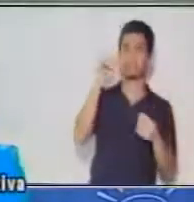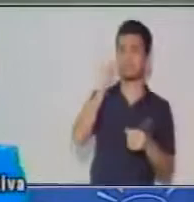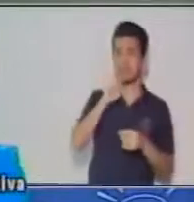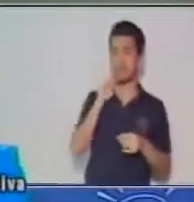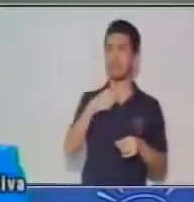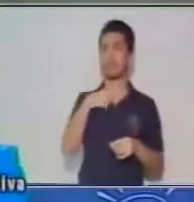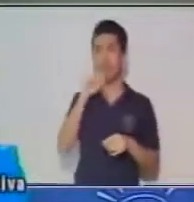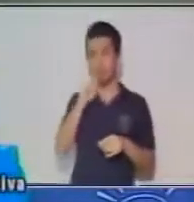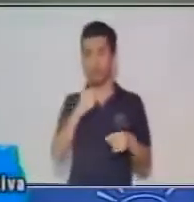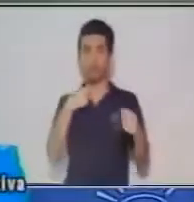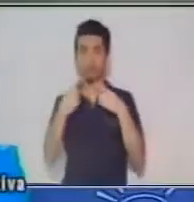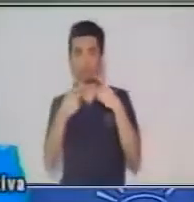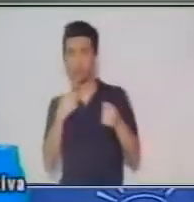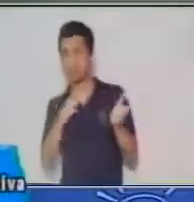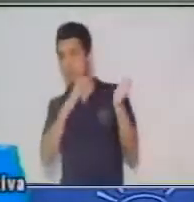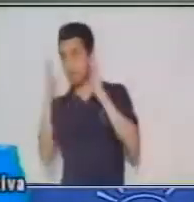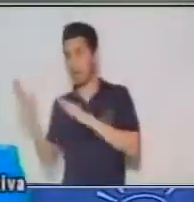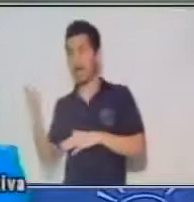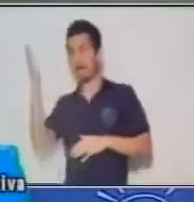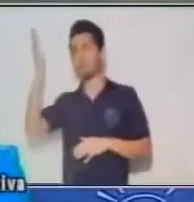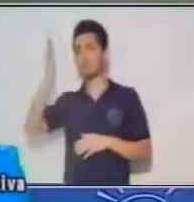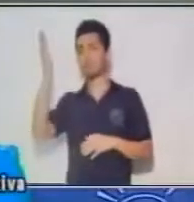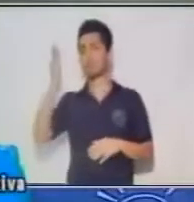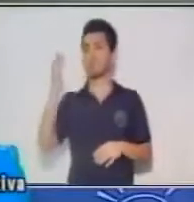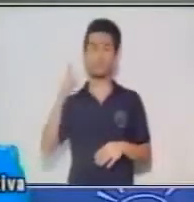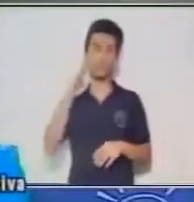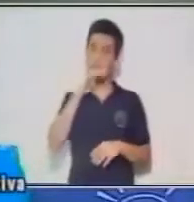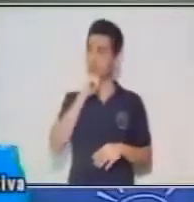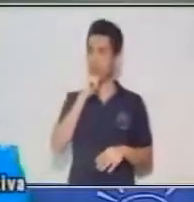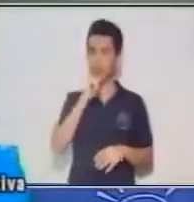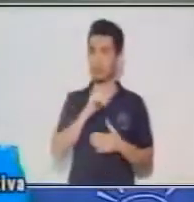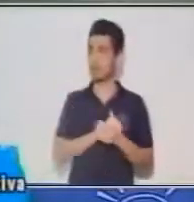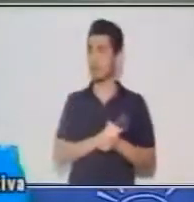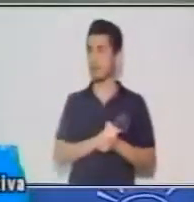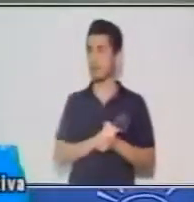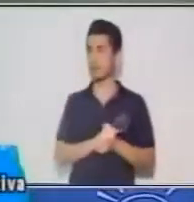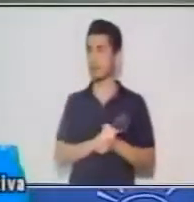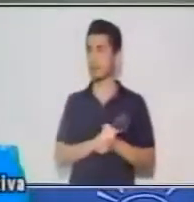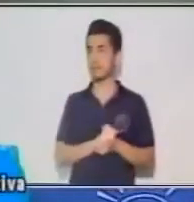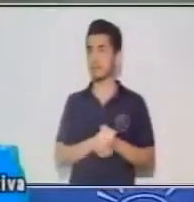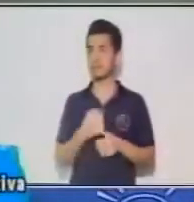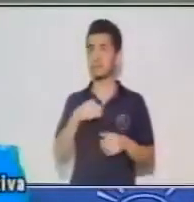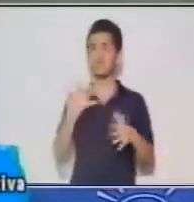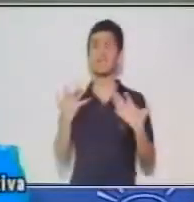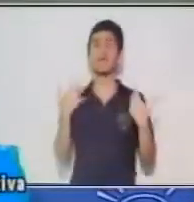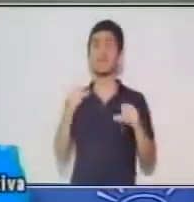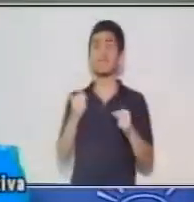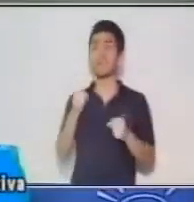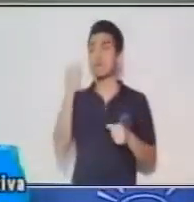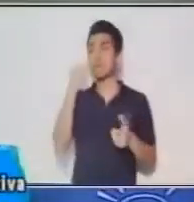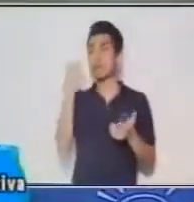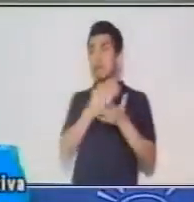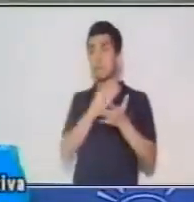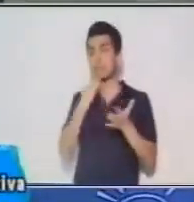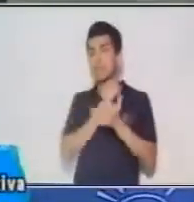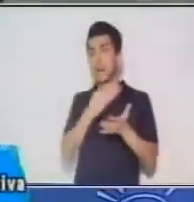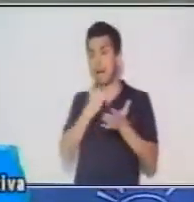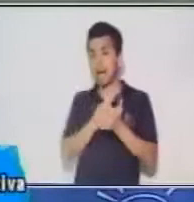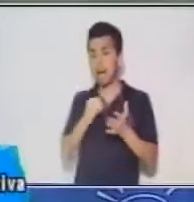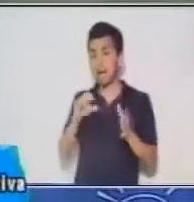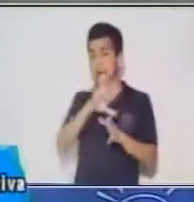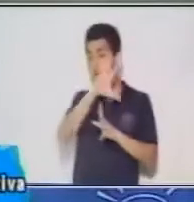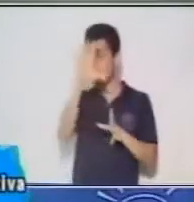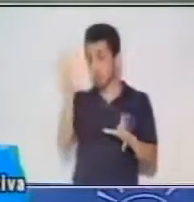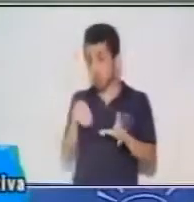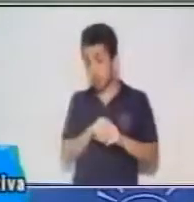comentar, pero en una exposición no. Lo que voy a hacer es que voy a investigar y todo lo que